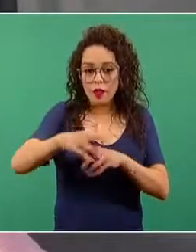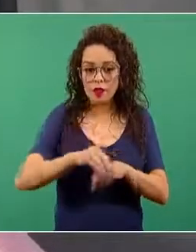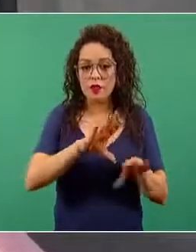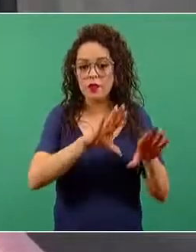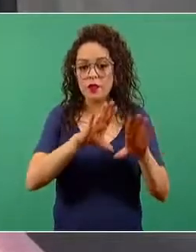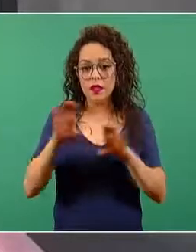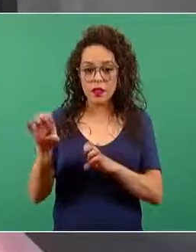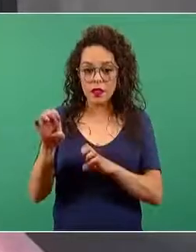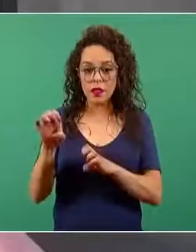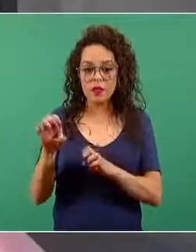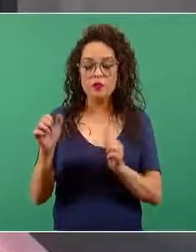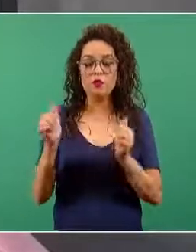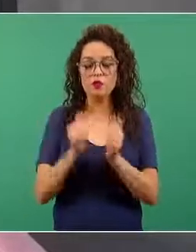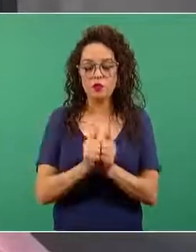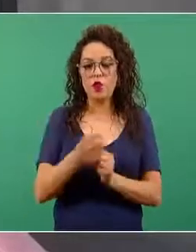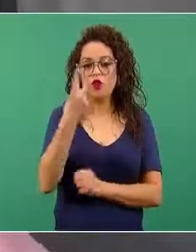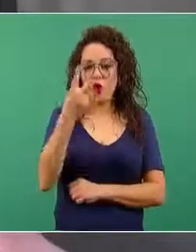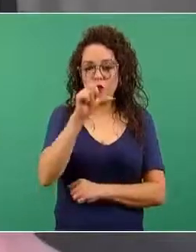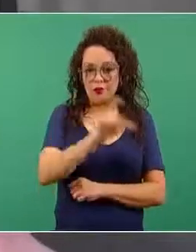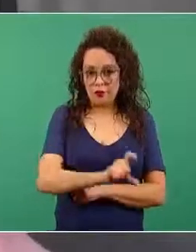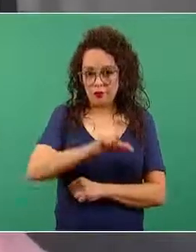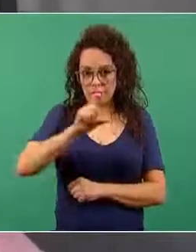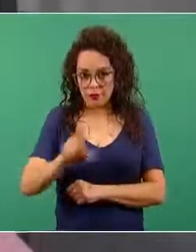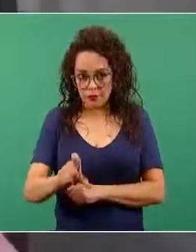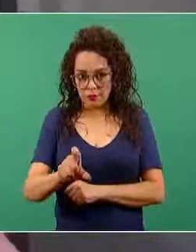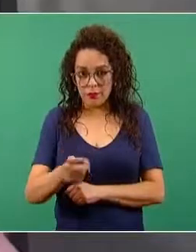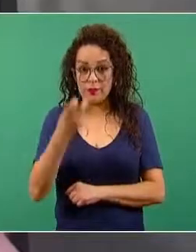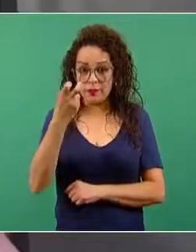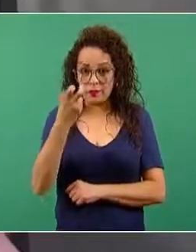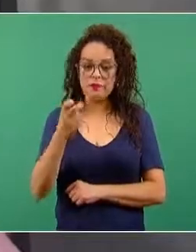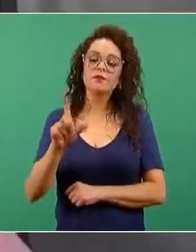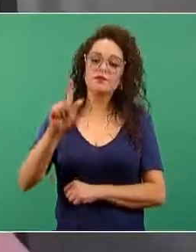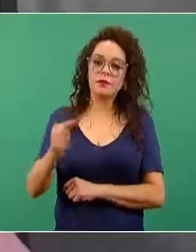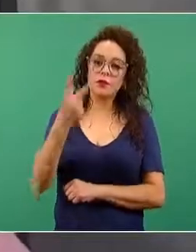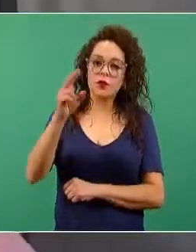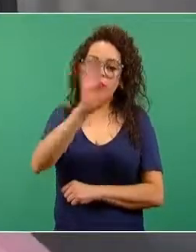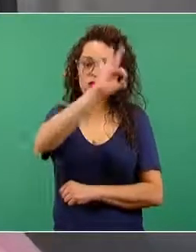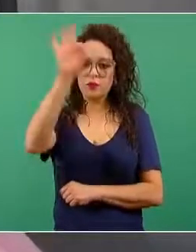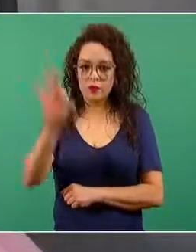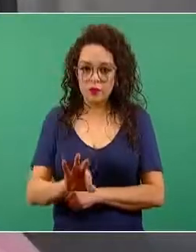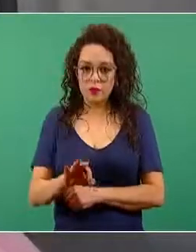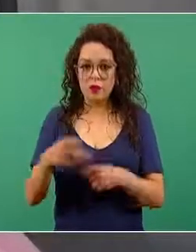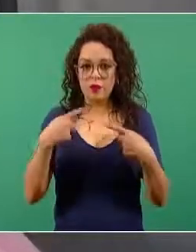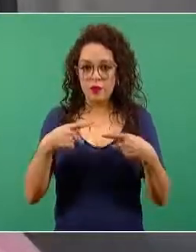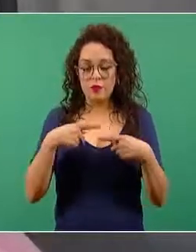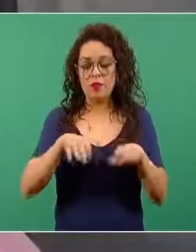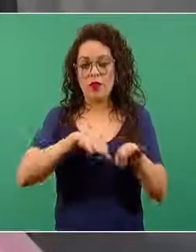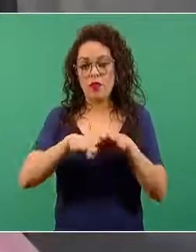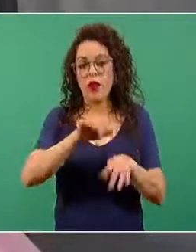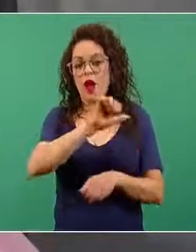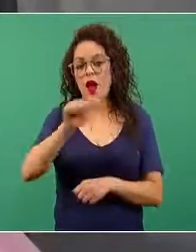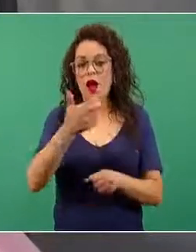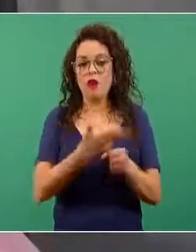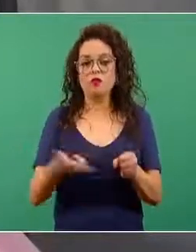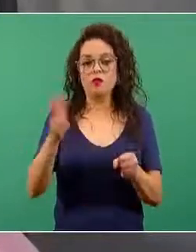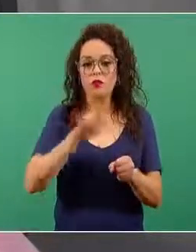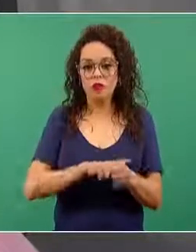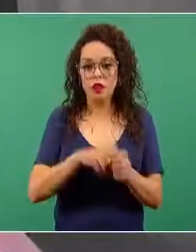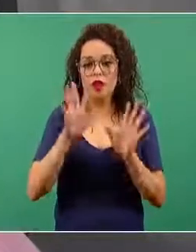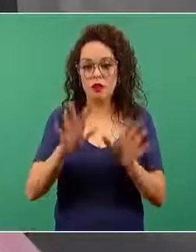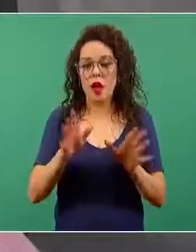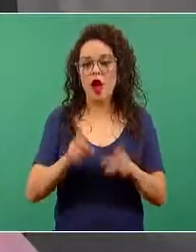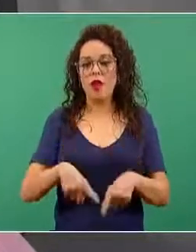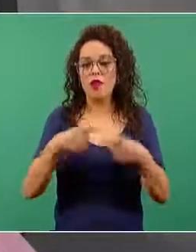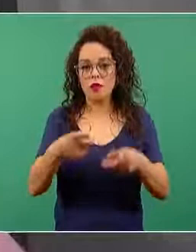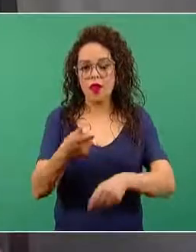590.160 con 2 dosis. Y esto es 72% de las personas que trabajan en el mundo clínico ya han sido vacunadas